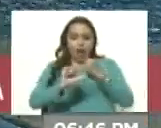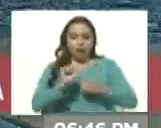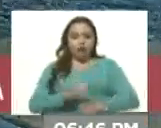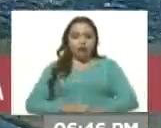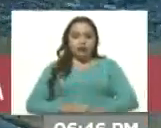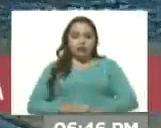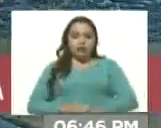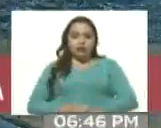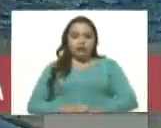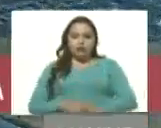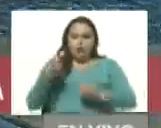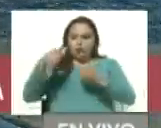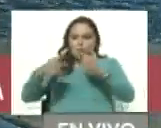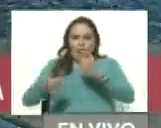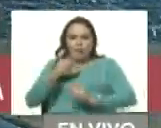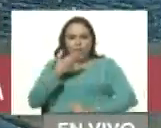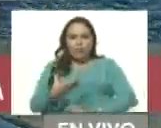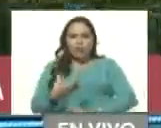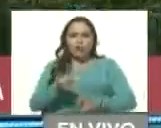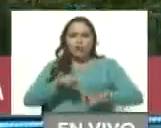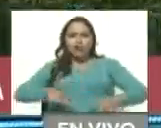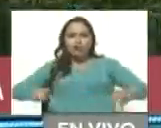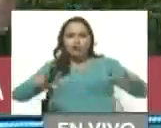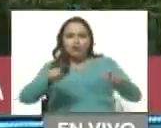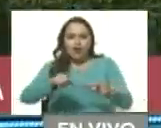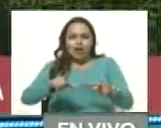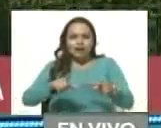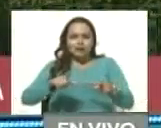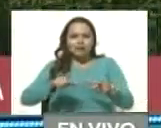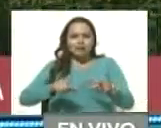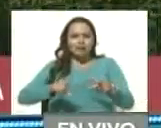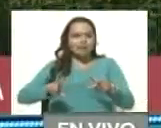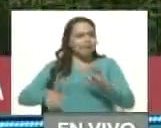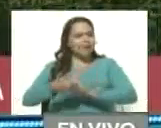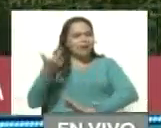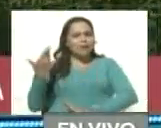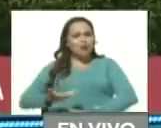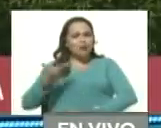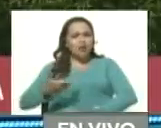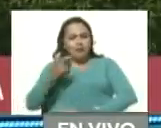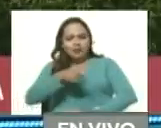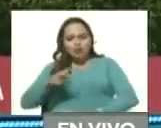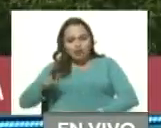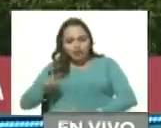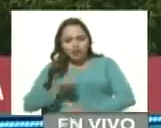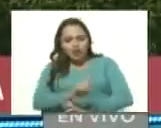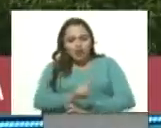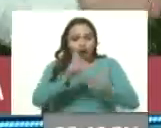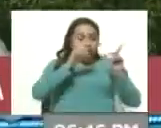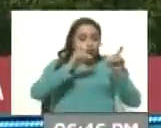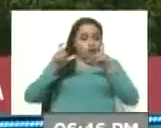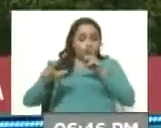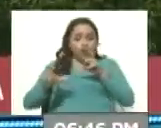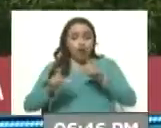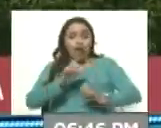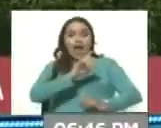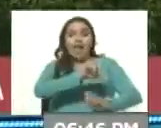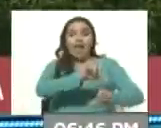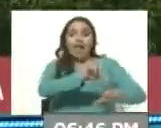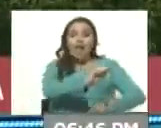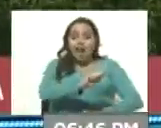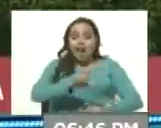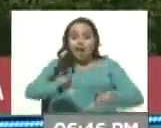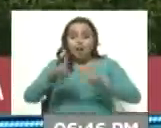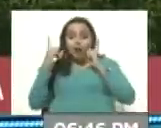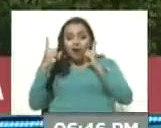atractivo principal para quienes nos visitan sobre todo la ciudad capital se toman fotos donde dice acá las letras de la guaira así como en nuestra cinta costera